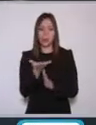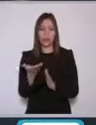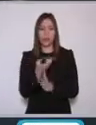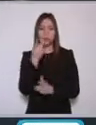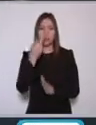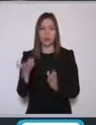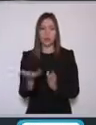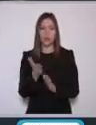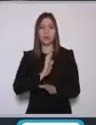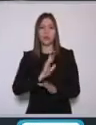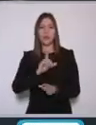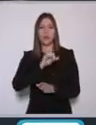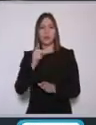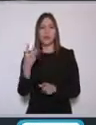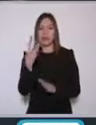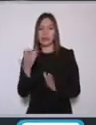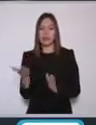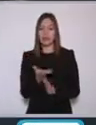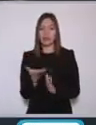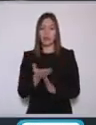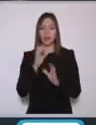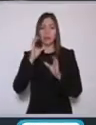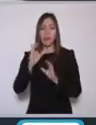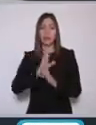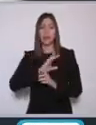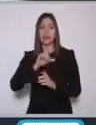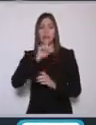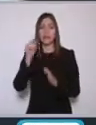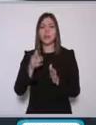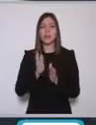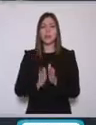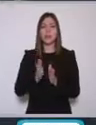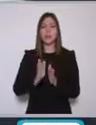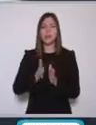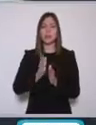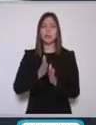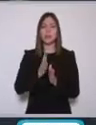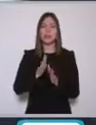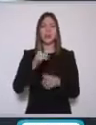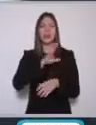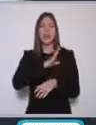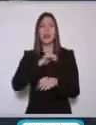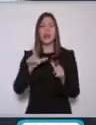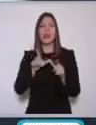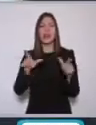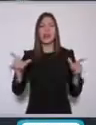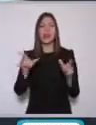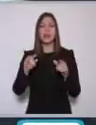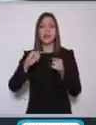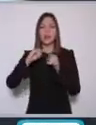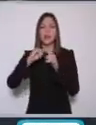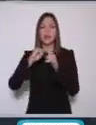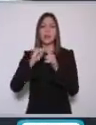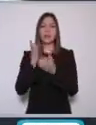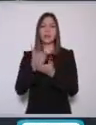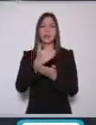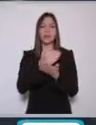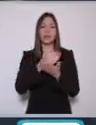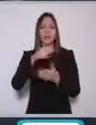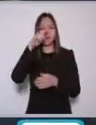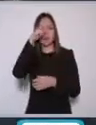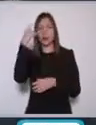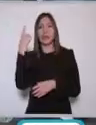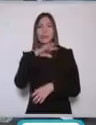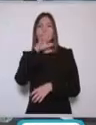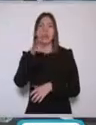luego 2. 2 y 3. Aquí le con alcanza. mucho cuidado, ¿ok? Y No me de- vámonos. Exacto. Y de aquí ya comienzo a Buenísimo. Ay, bajar. qué bonito ¿Ok? partir